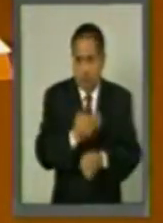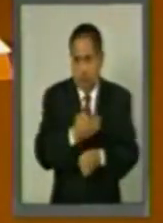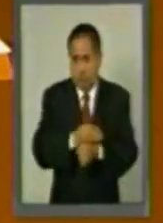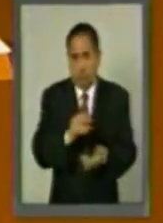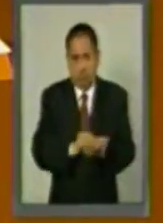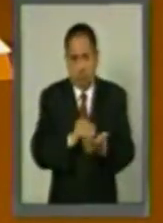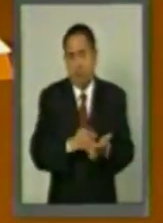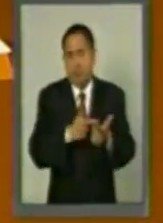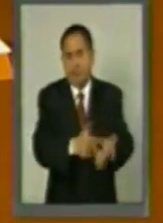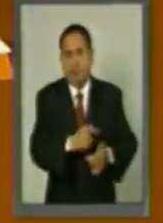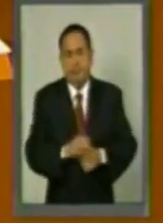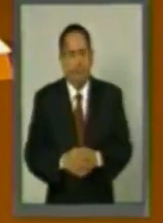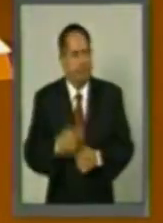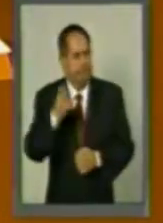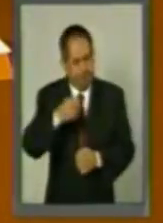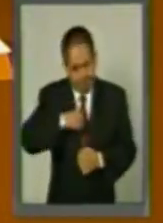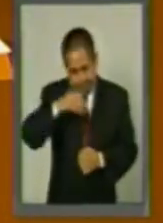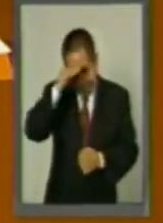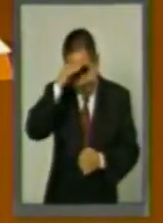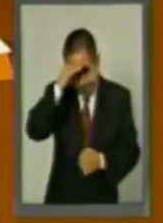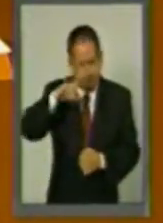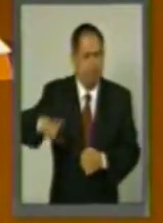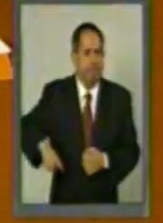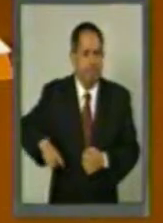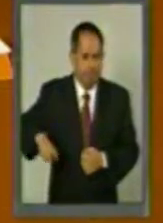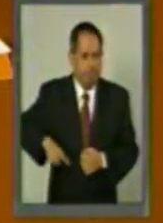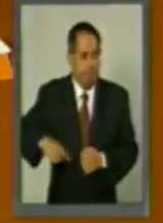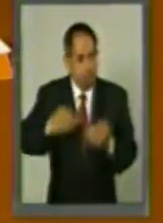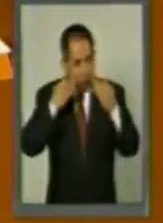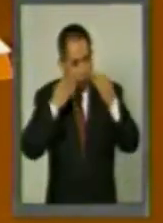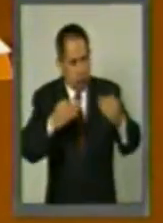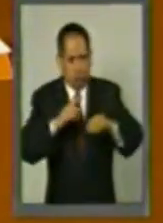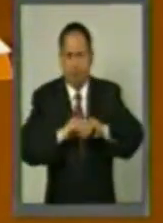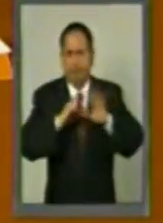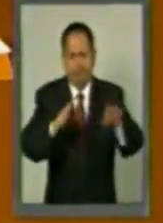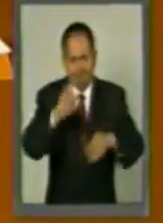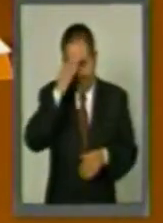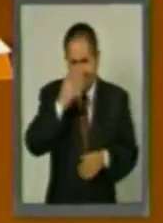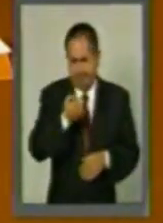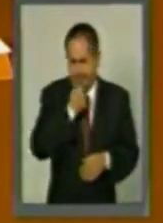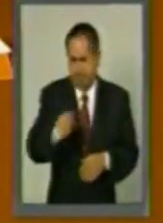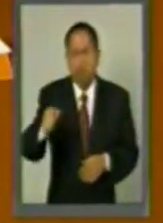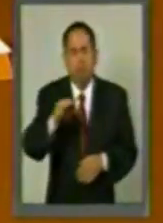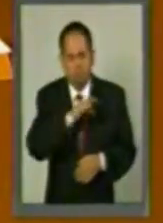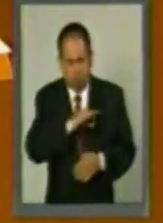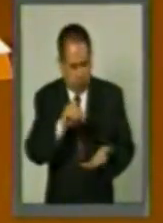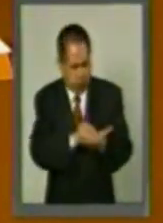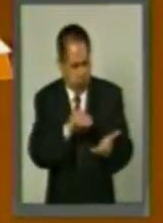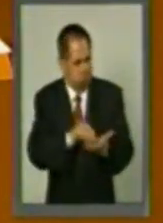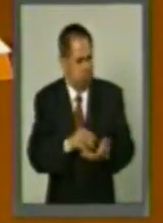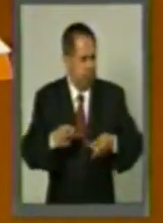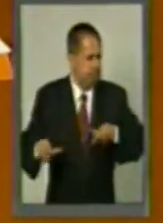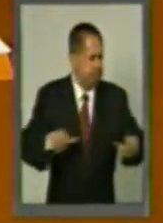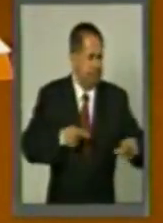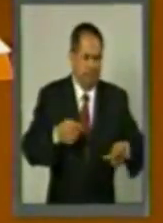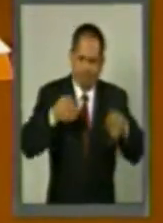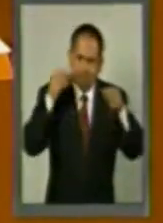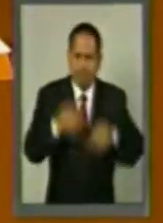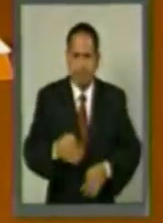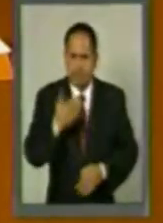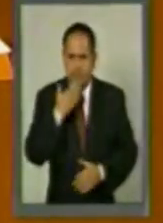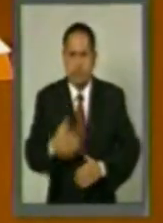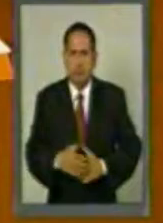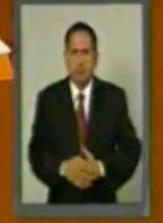marcha. Por lo tanto, el gobierno demuestra capacidad y preparación de sus